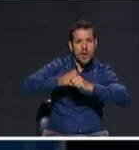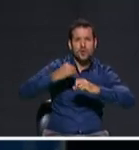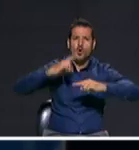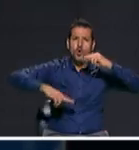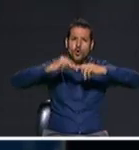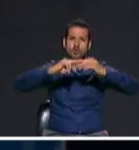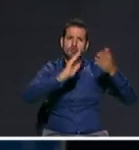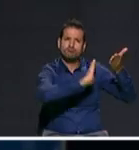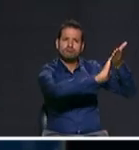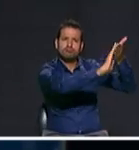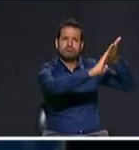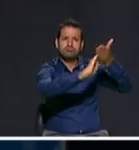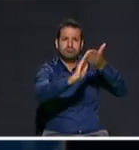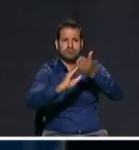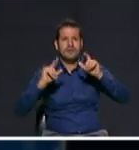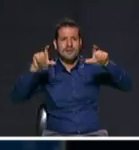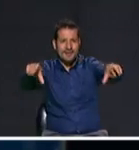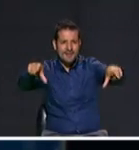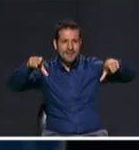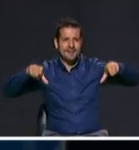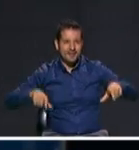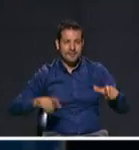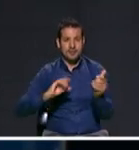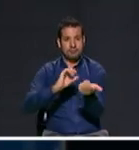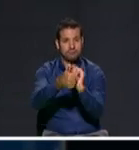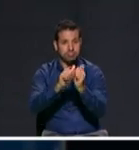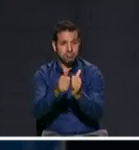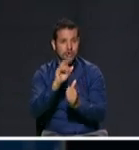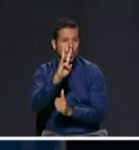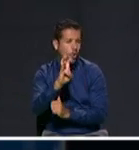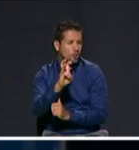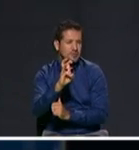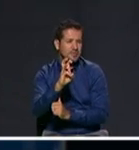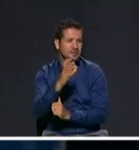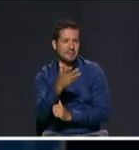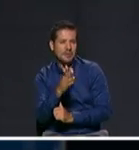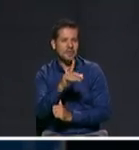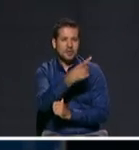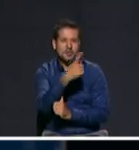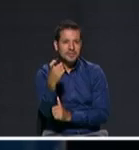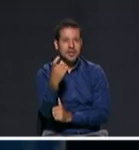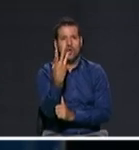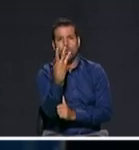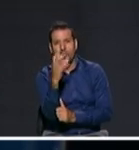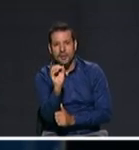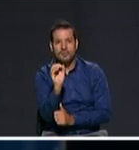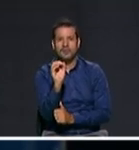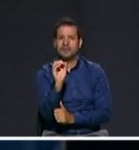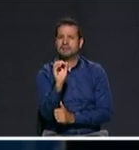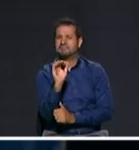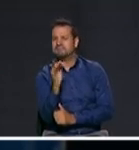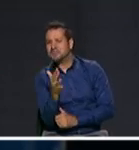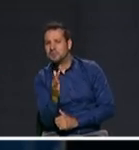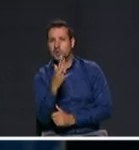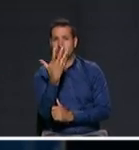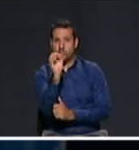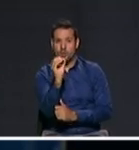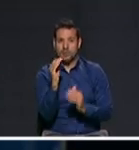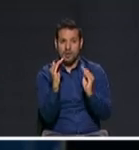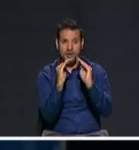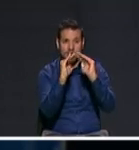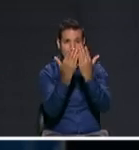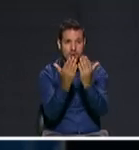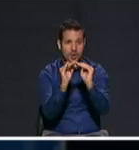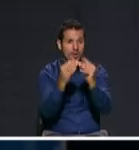de canchas deportivas aproximadamente entre 80 y 100 y entre 40 y 50 colegios públicos también apostaremos la